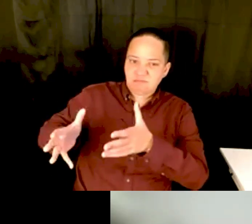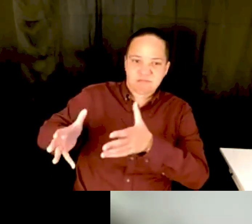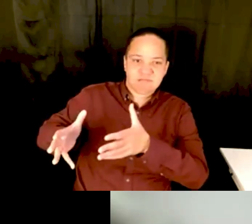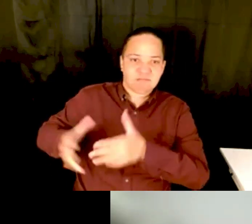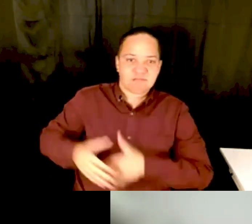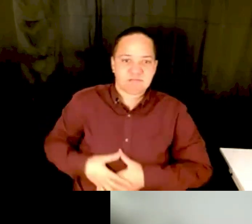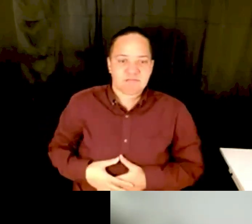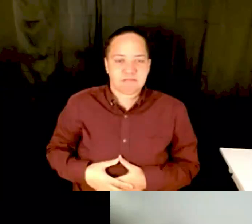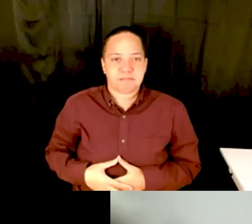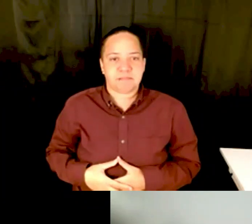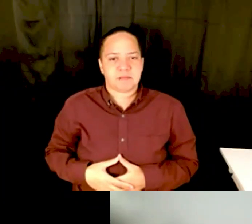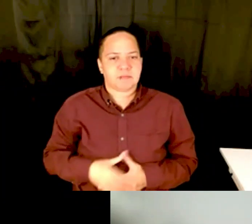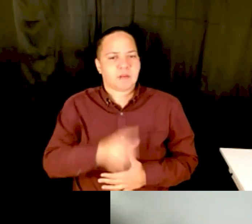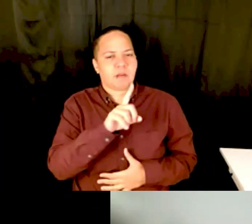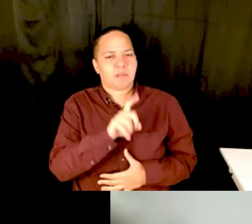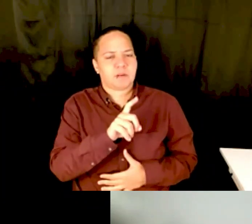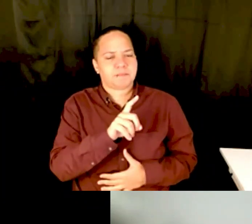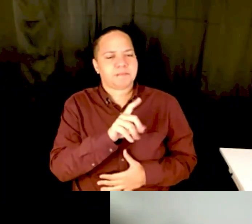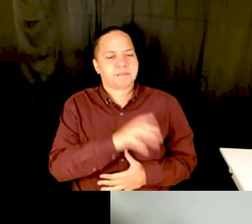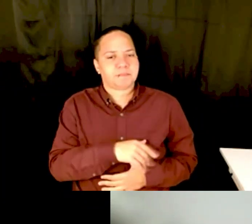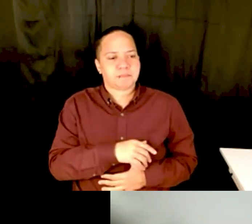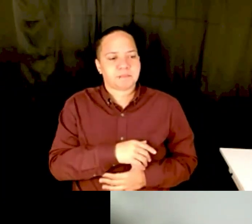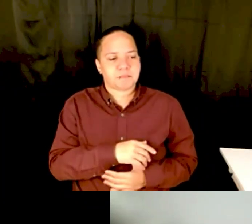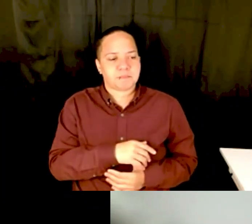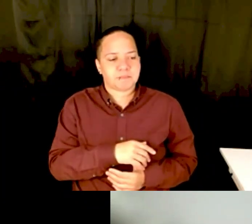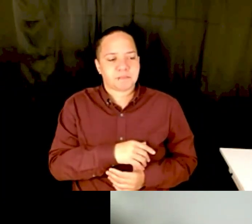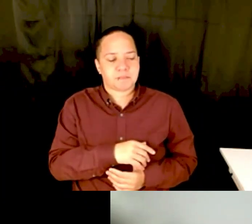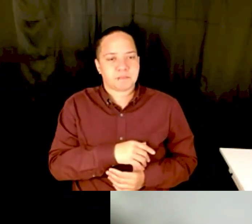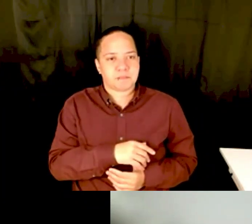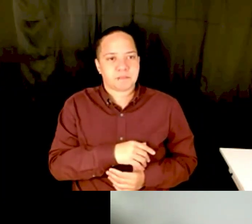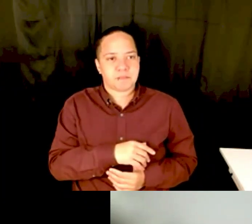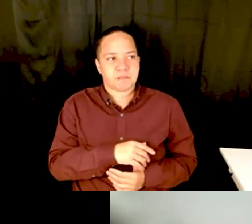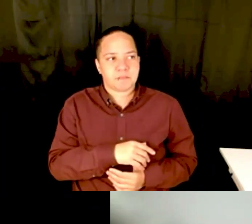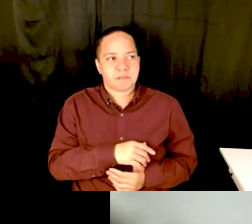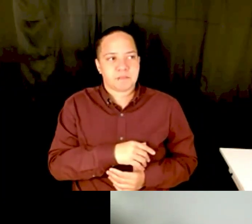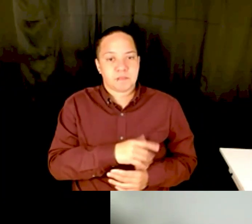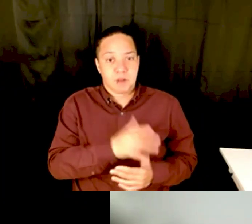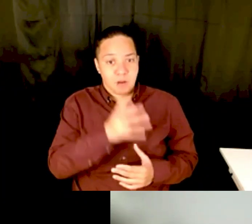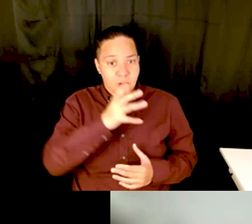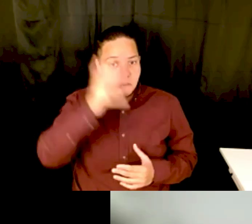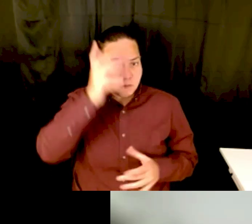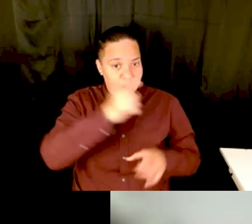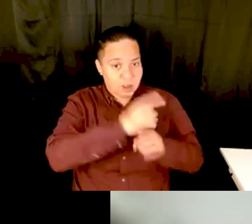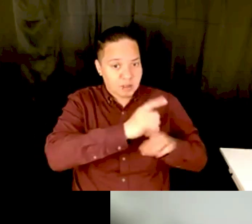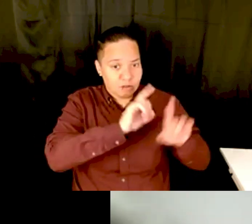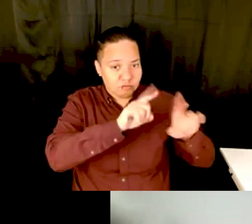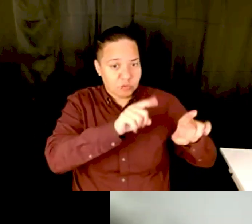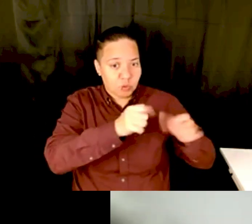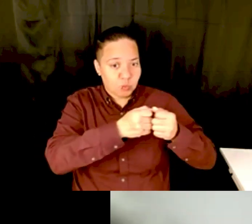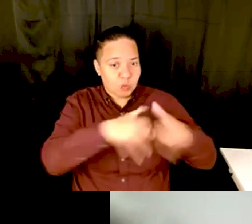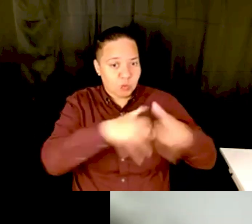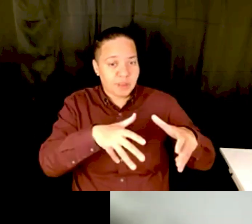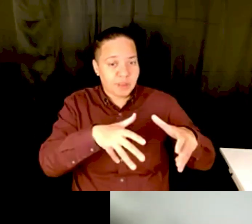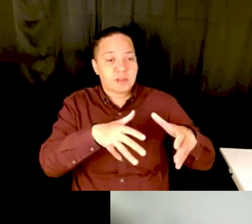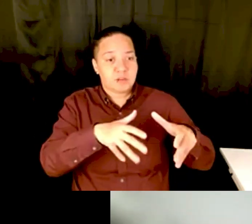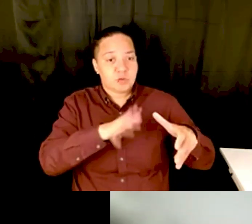Otra de las preguntas por aquí, ¿cuán efectivo es que un padre acuda a las citas de seguimiento sin su hijo por